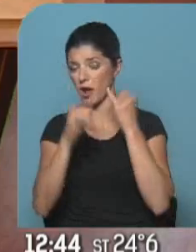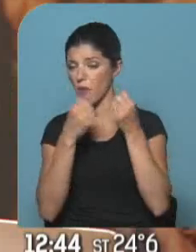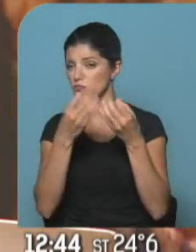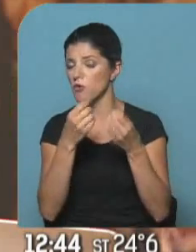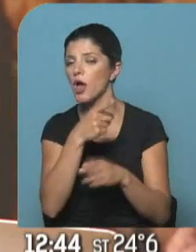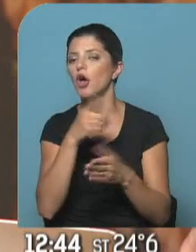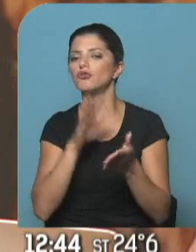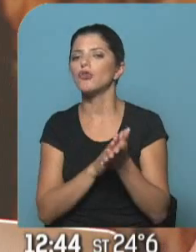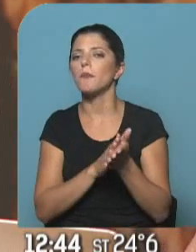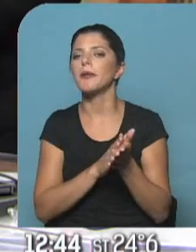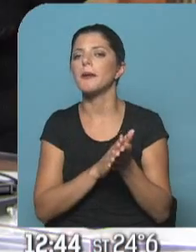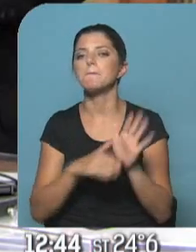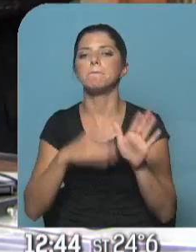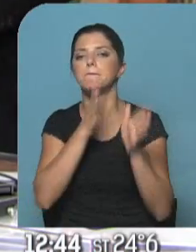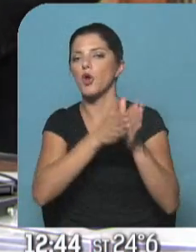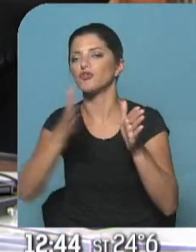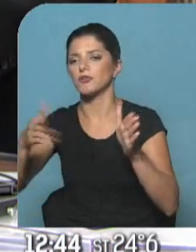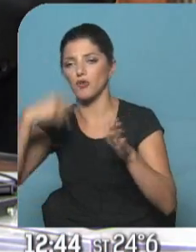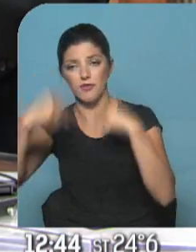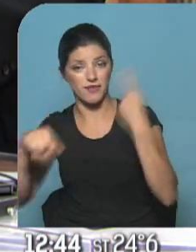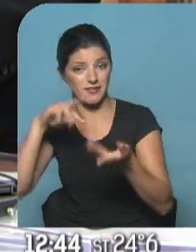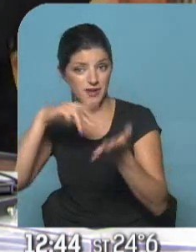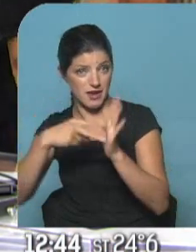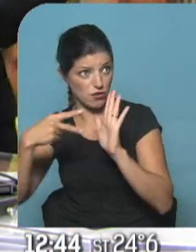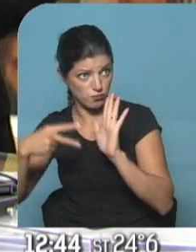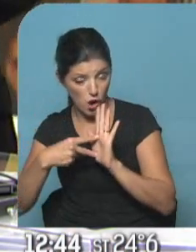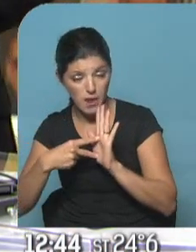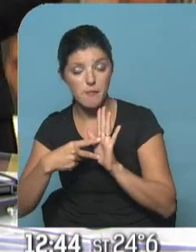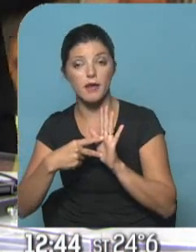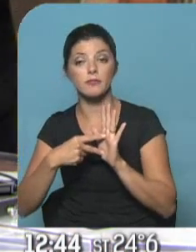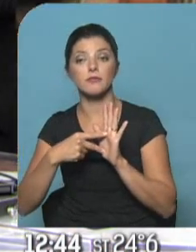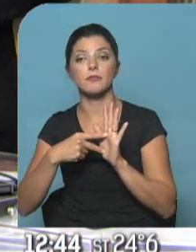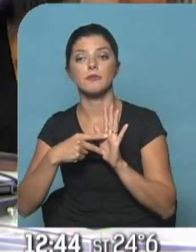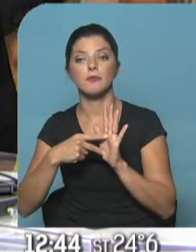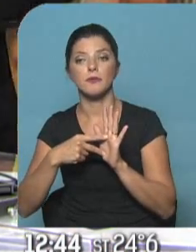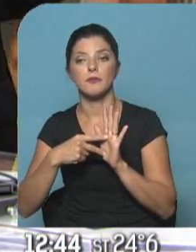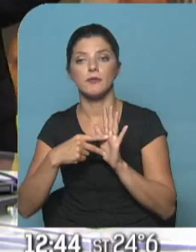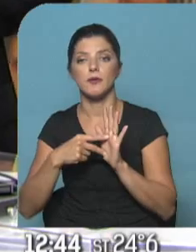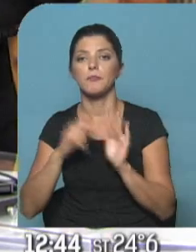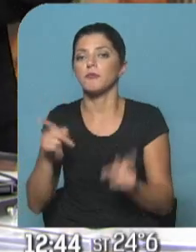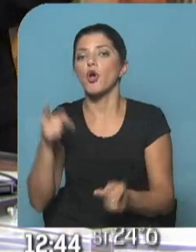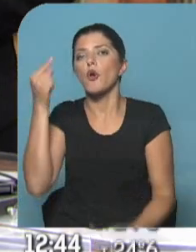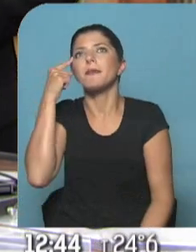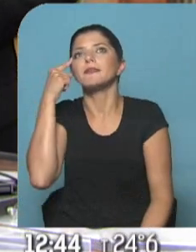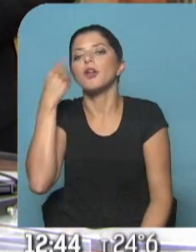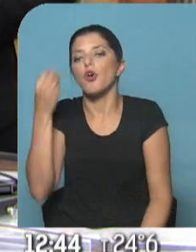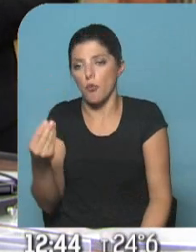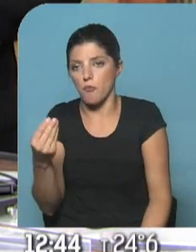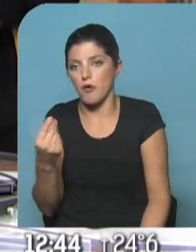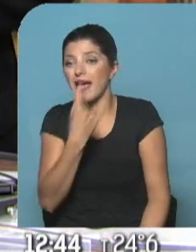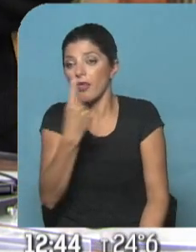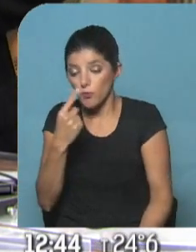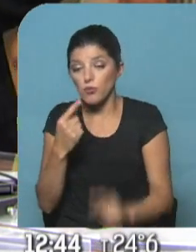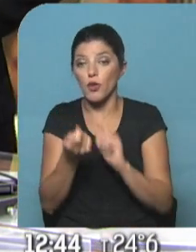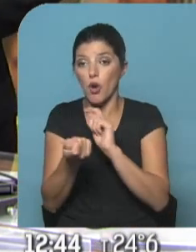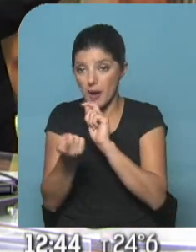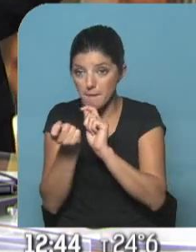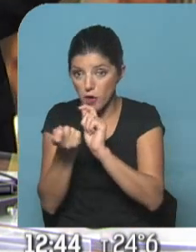procesos y los problemas que tiene la sucesión, que tiene que ver con cómo cada uno de estos procesos transformadores